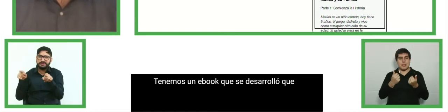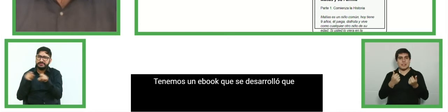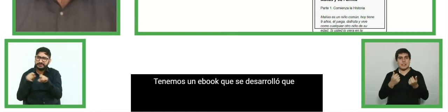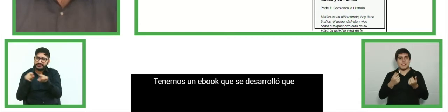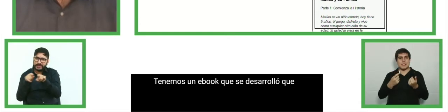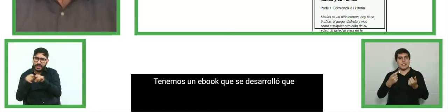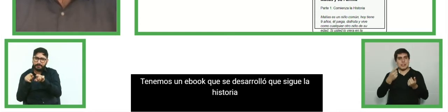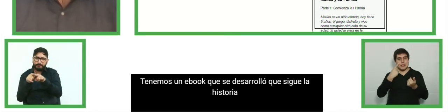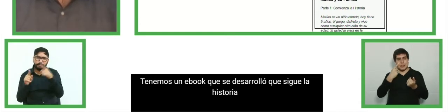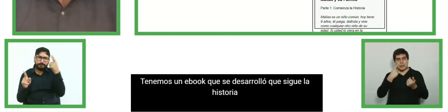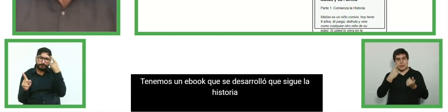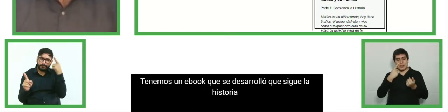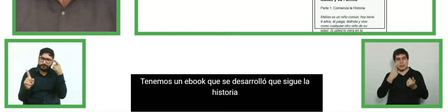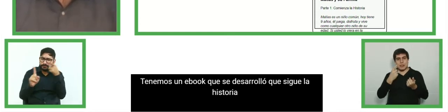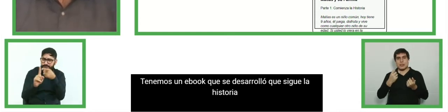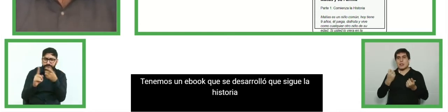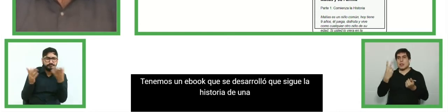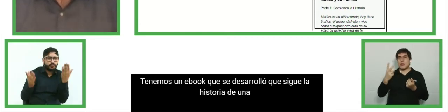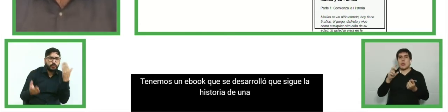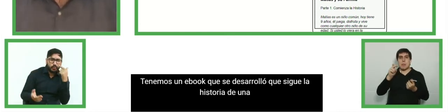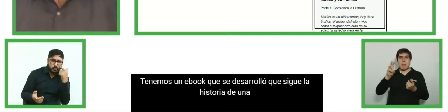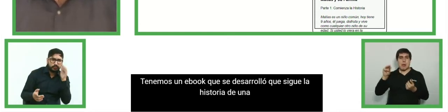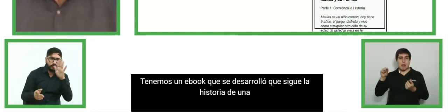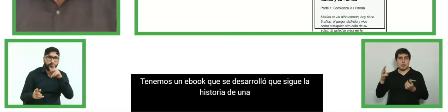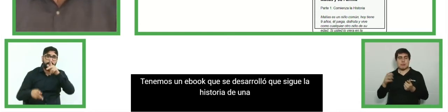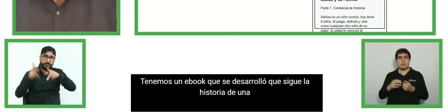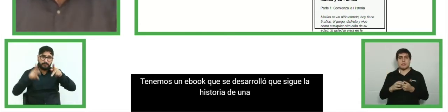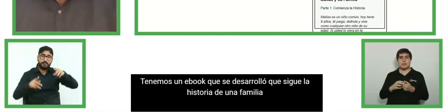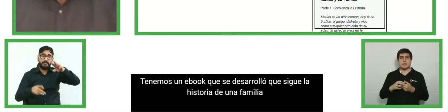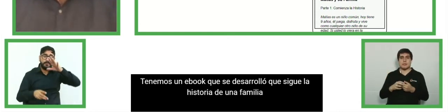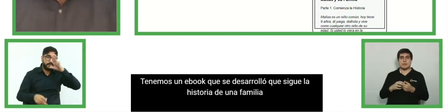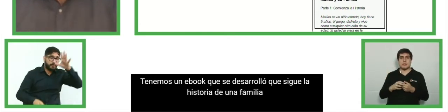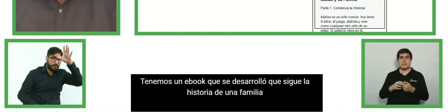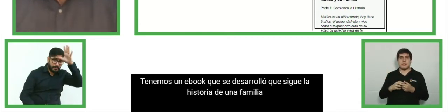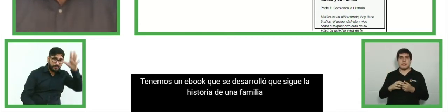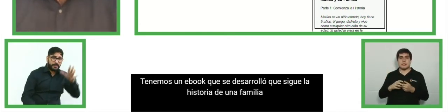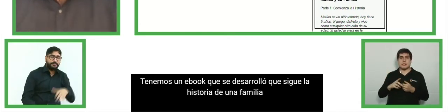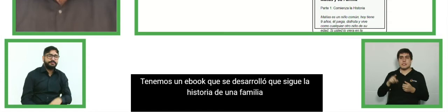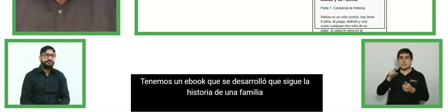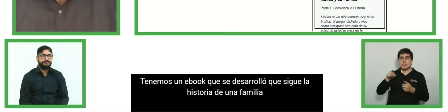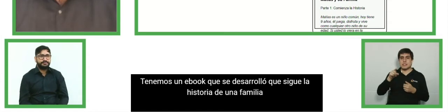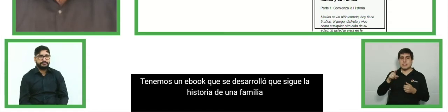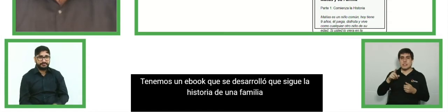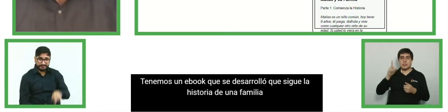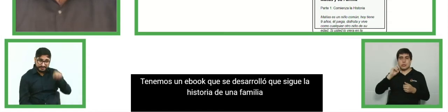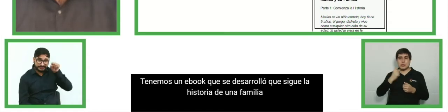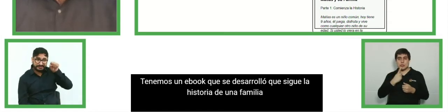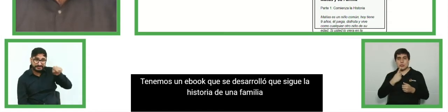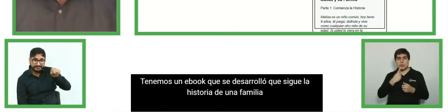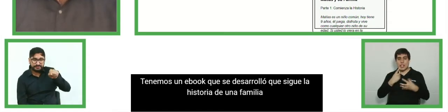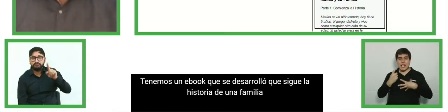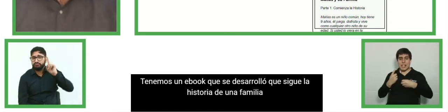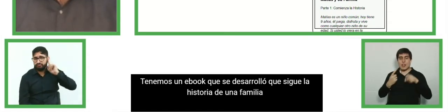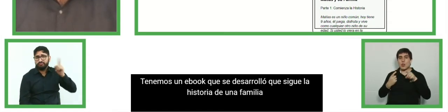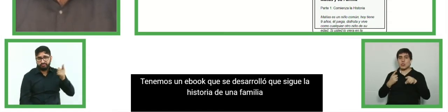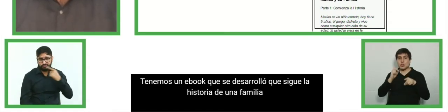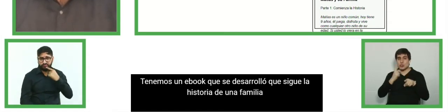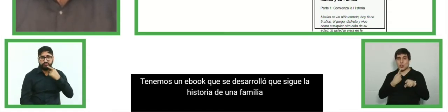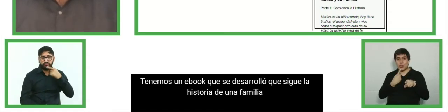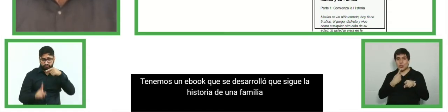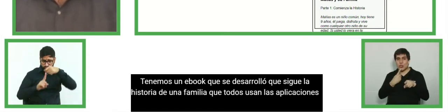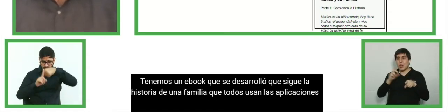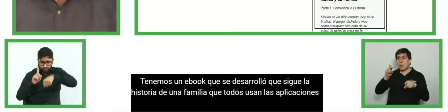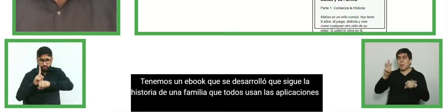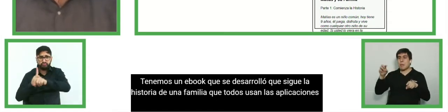usan, las aplicaciones donde tienes dos padres que tienen estos niños y uno de ellos es sordo. Y los padres tienen